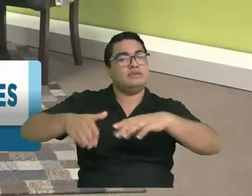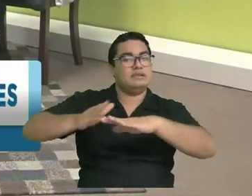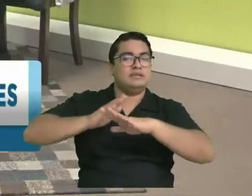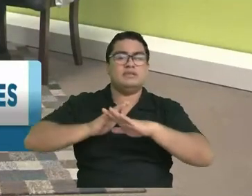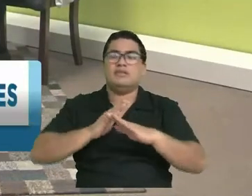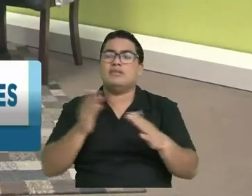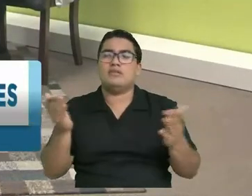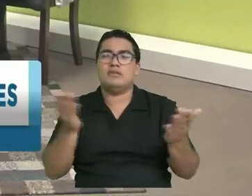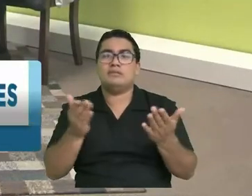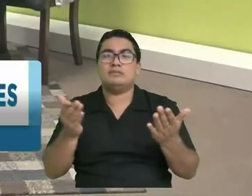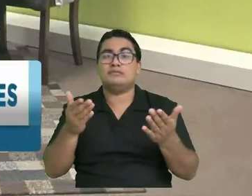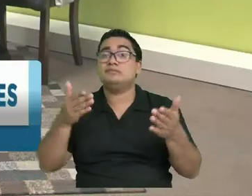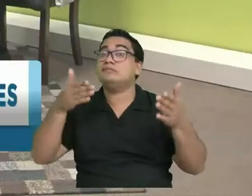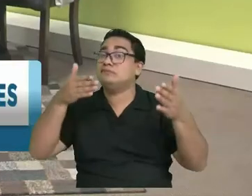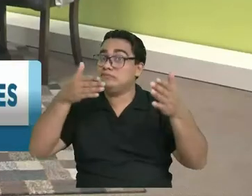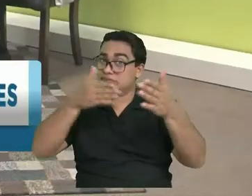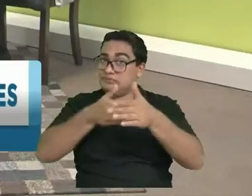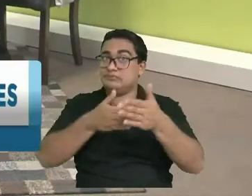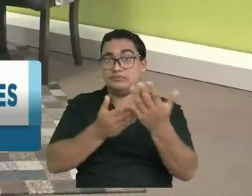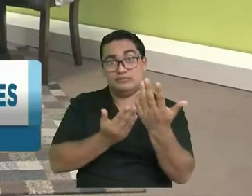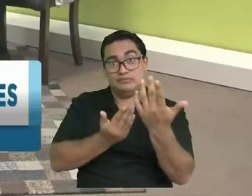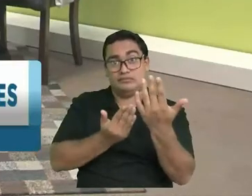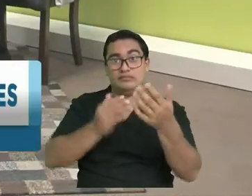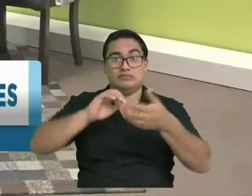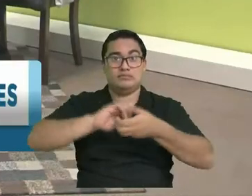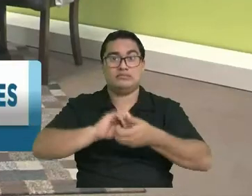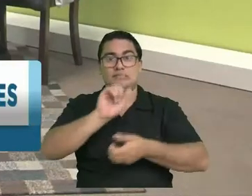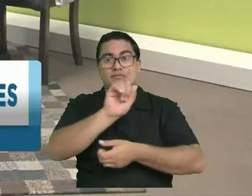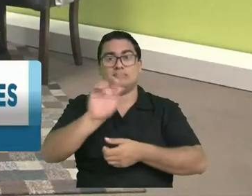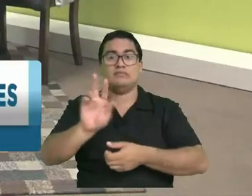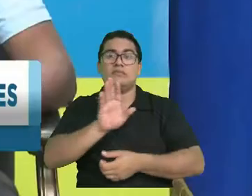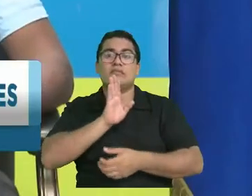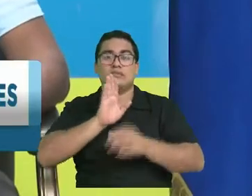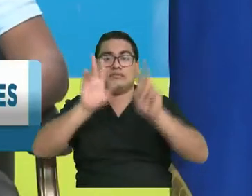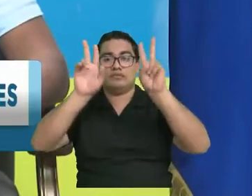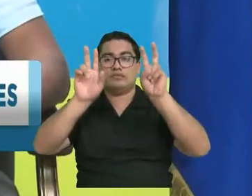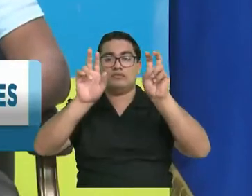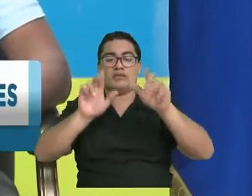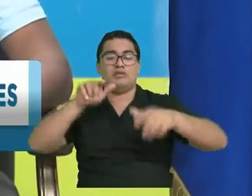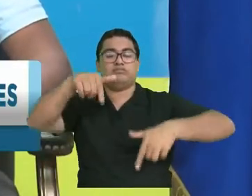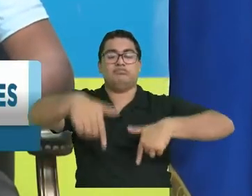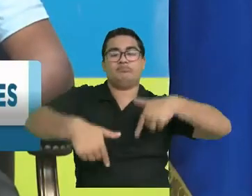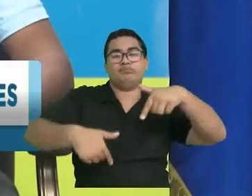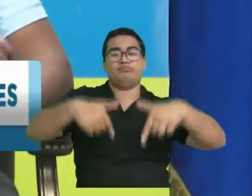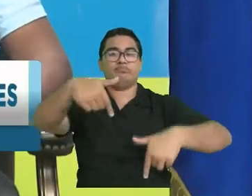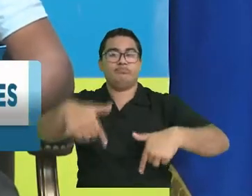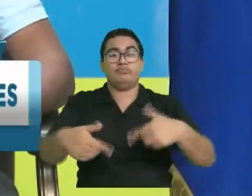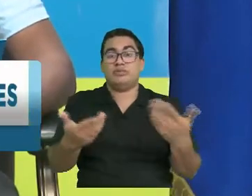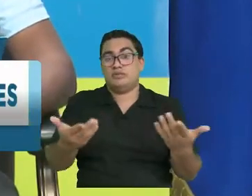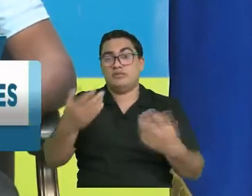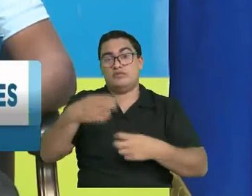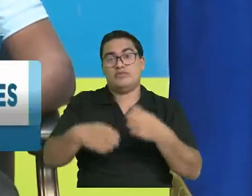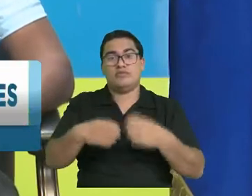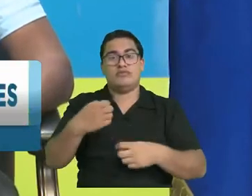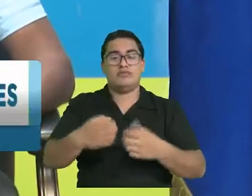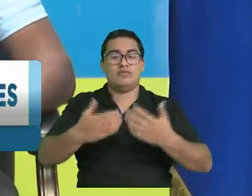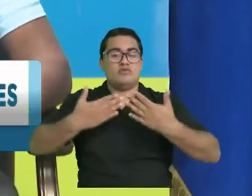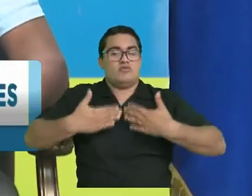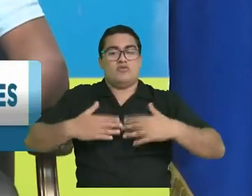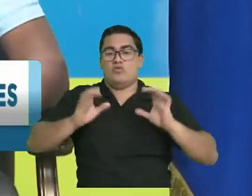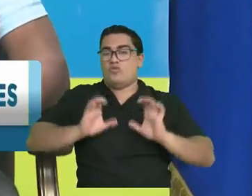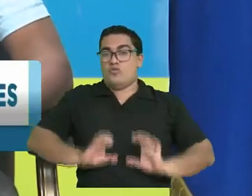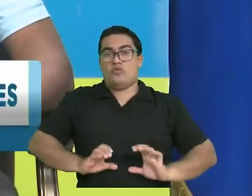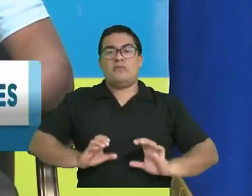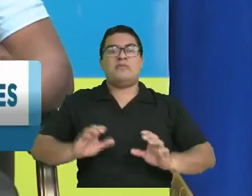prolongado del tacón? Ya regresamos, amigos televidentes, estamos hablando sobre tacones altos, problemas de postura, guince y